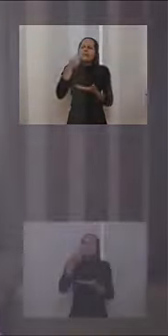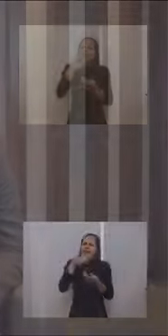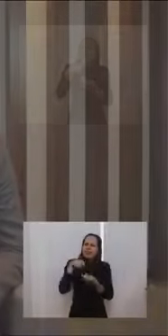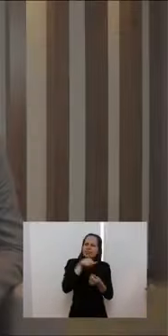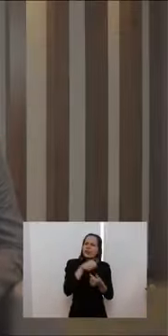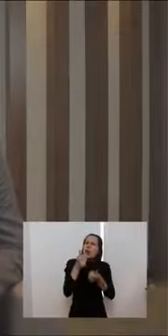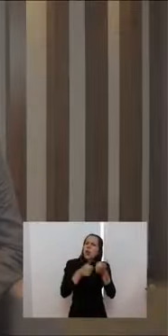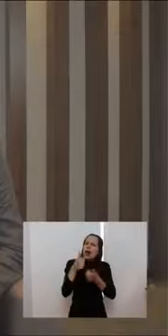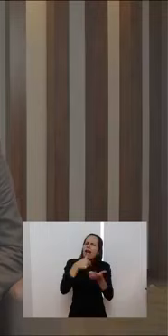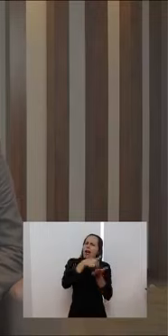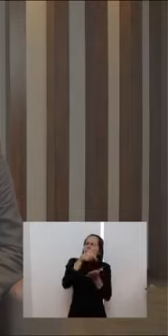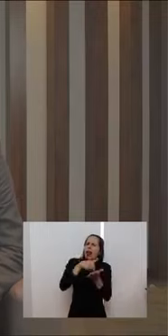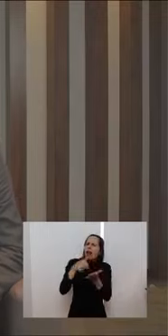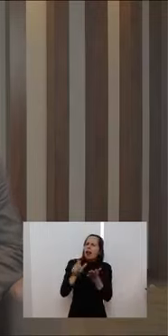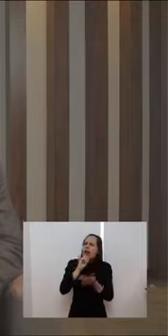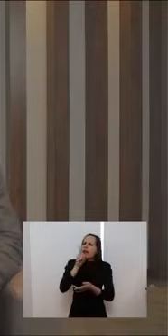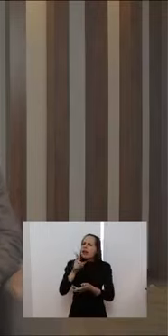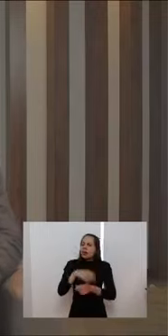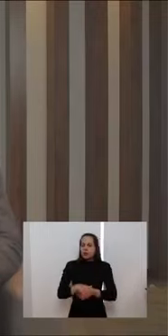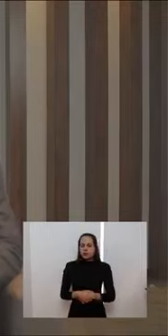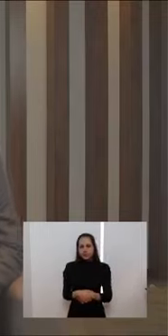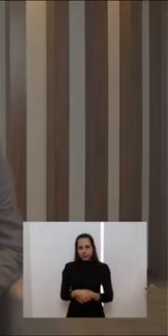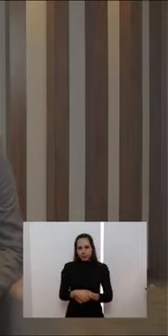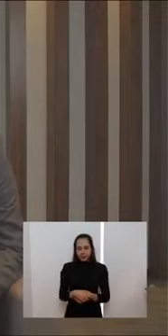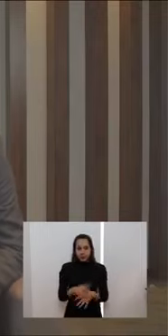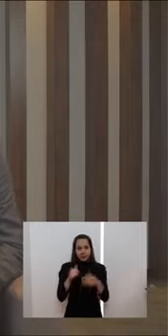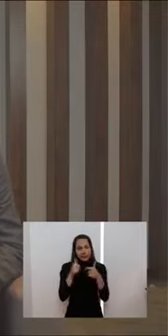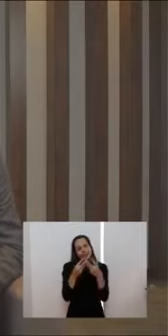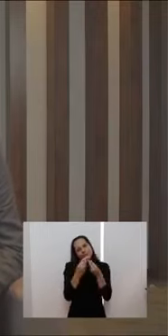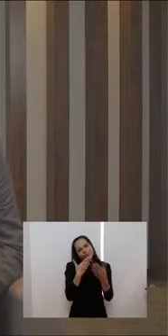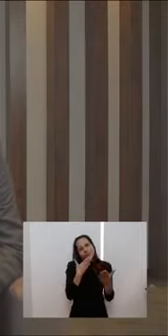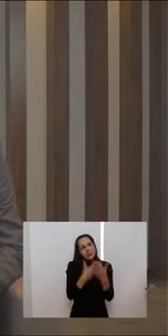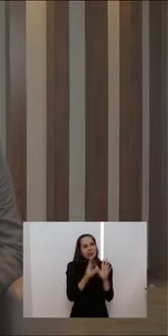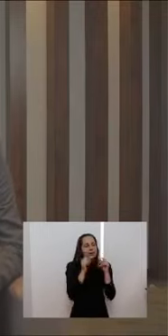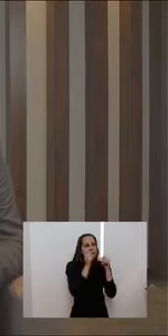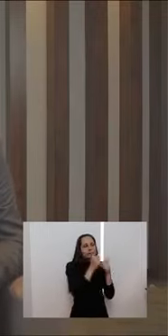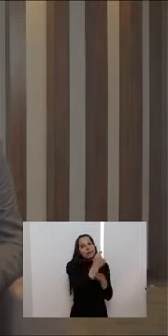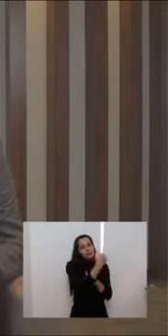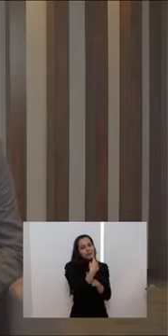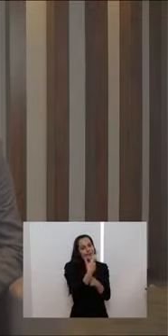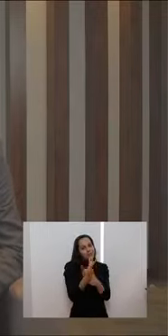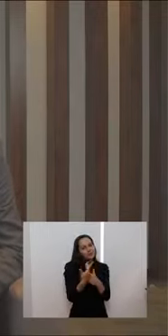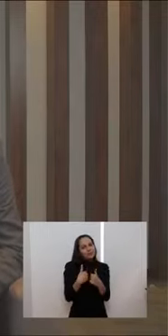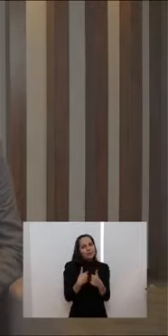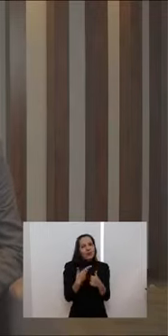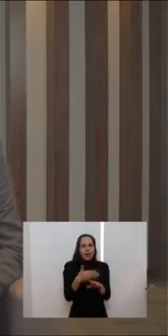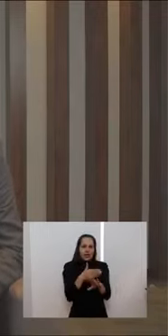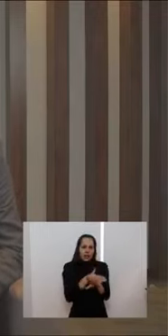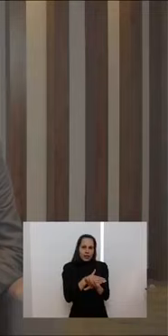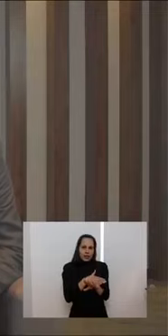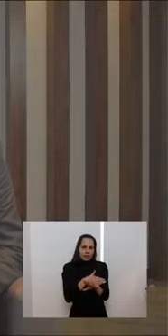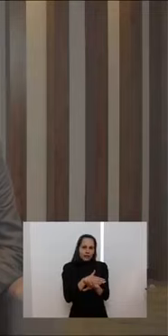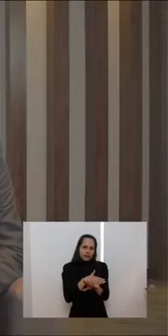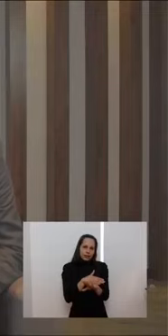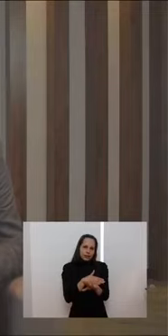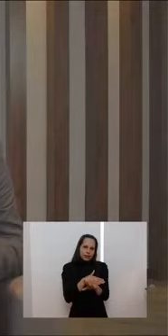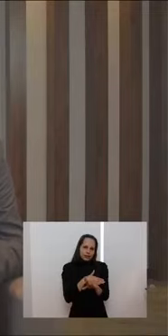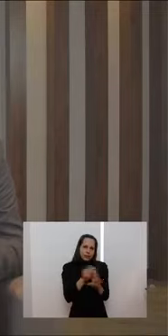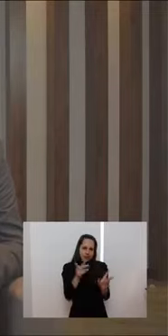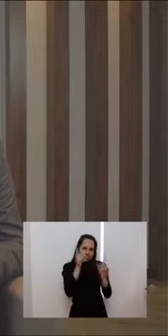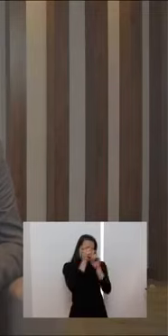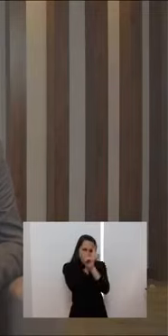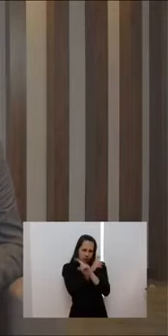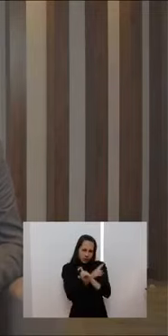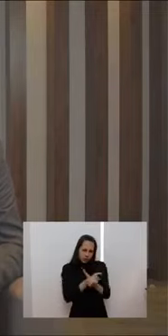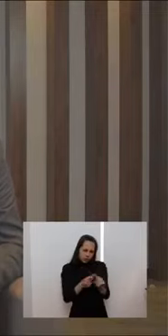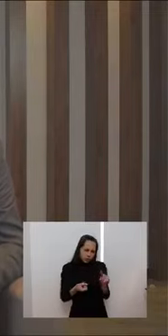palabra muchas gracias es una muy buena pregunta quisiera hacer antes una reflexión sobre